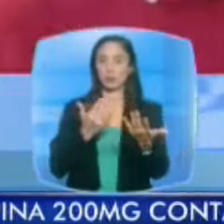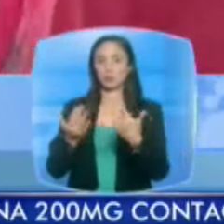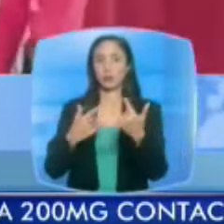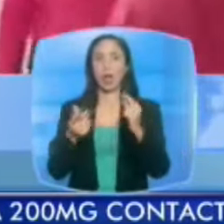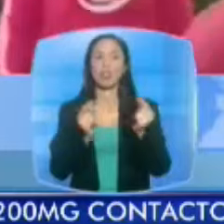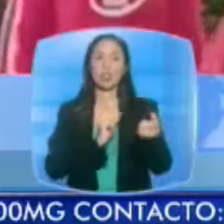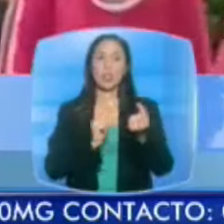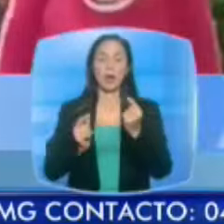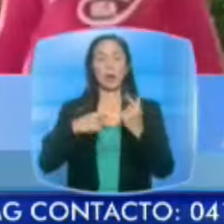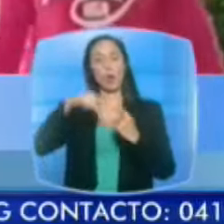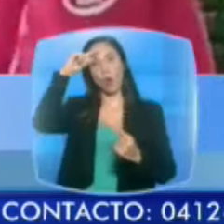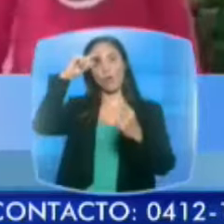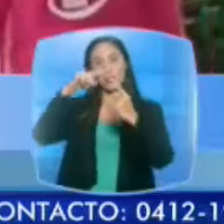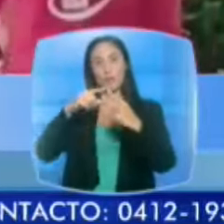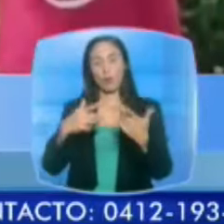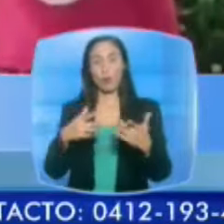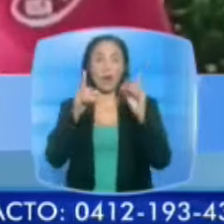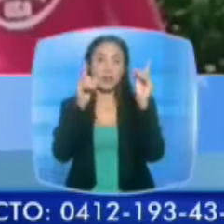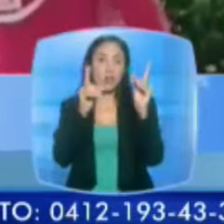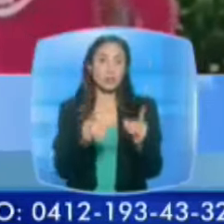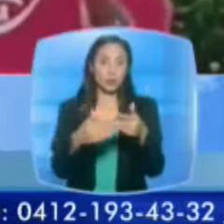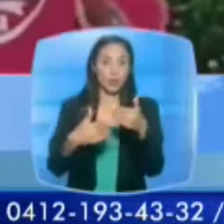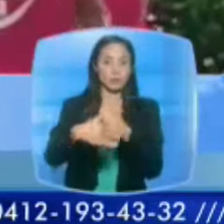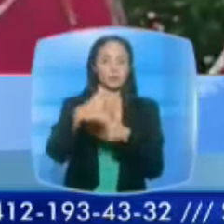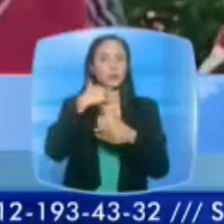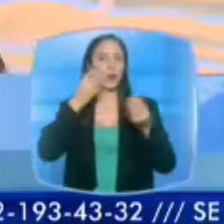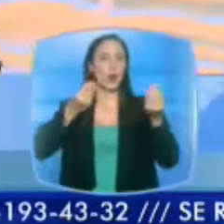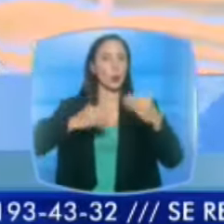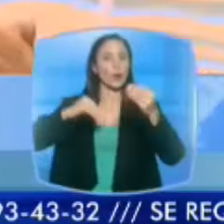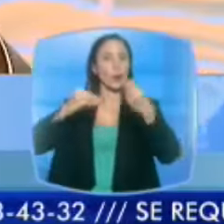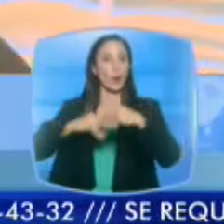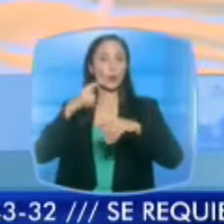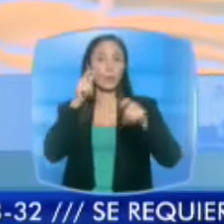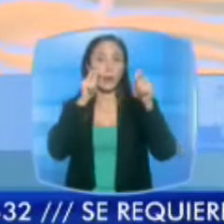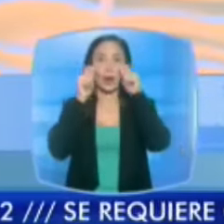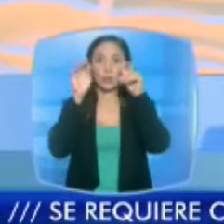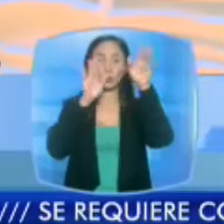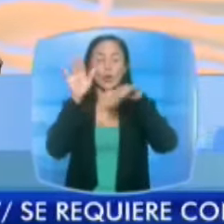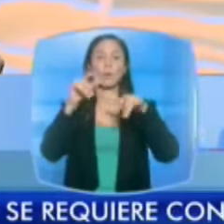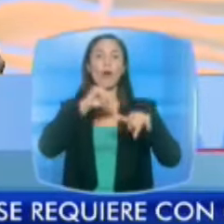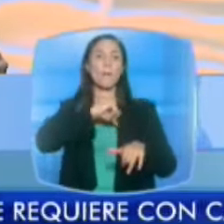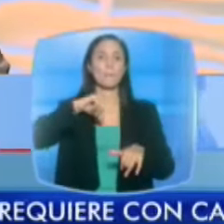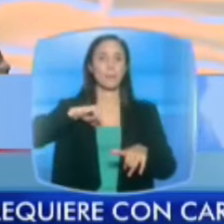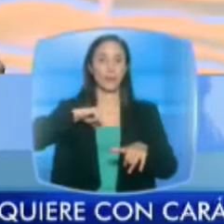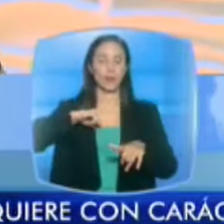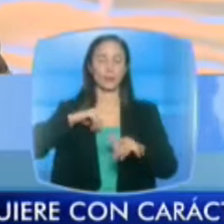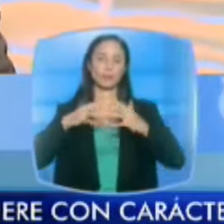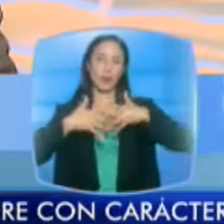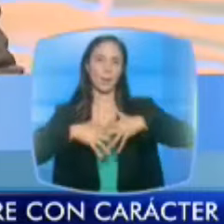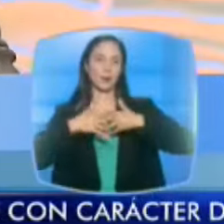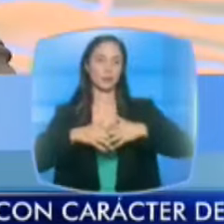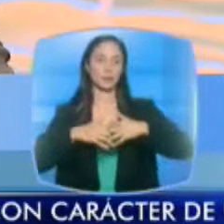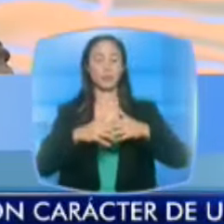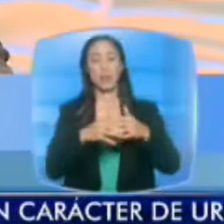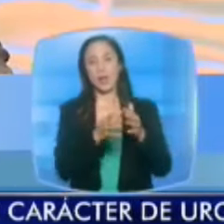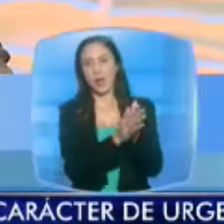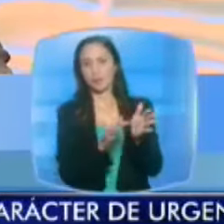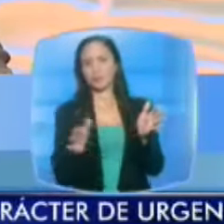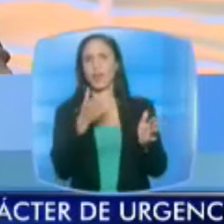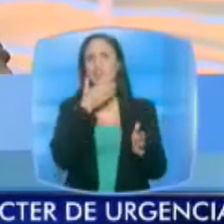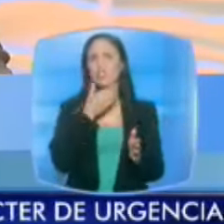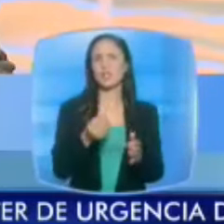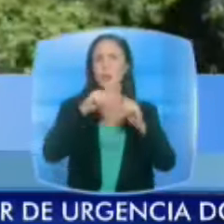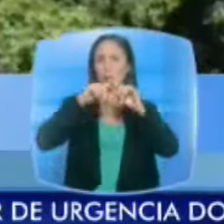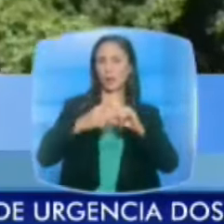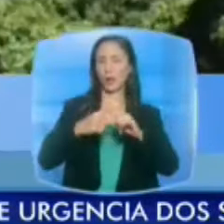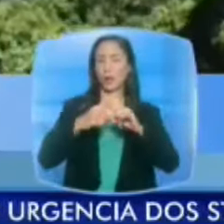que aspiran que las decisiones a tomar sean las más adecuadas para el sector. Por otra parte, afirmó que durante la época decembrina se